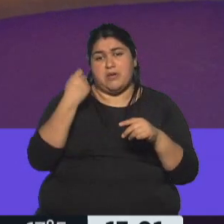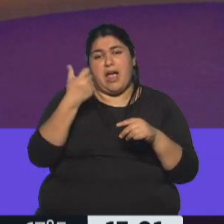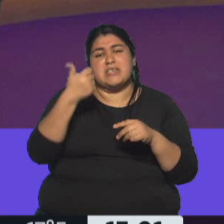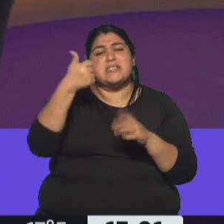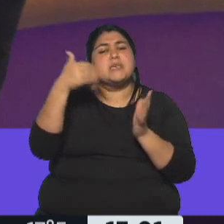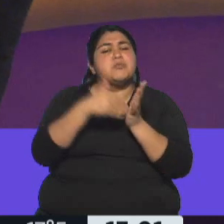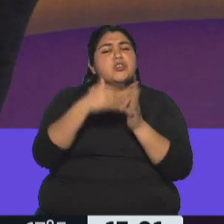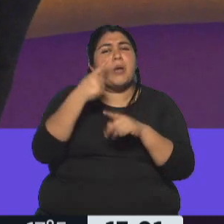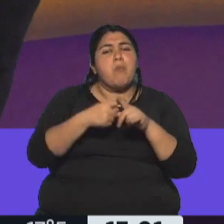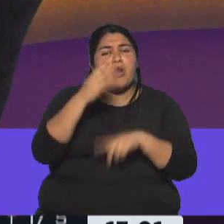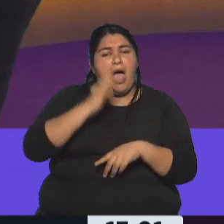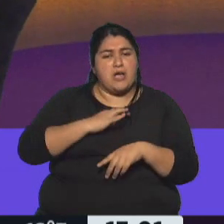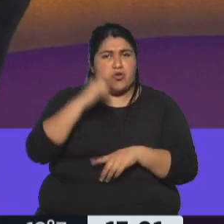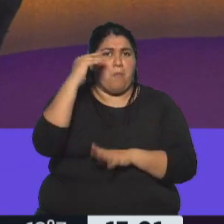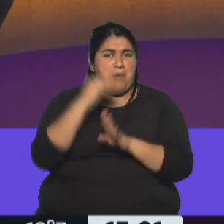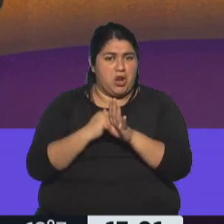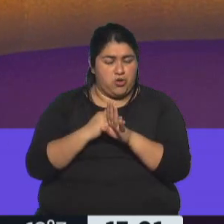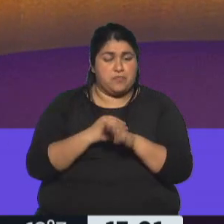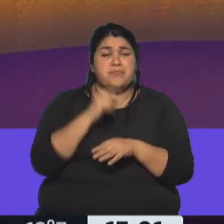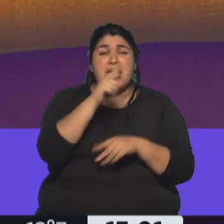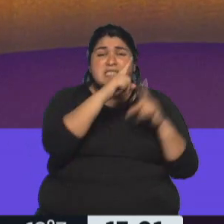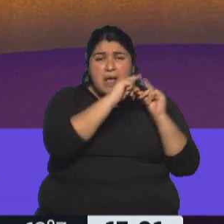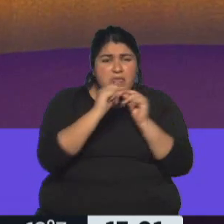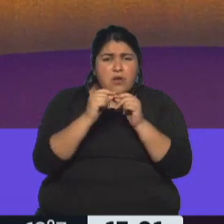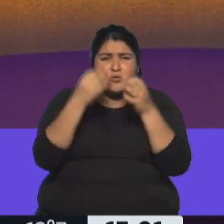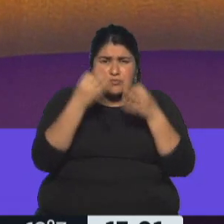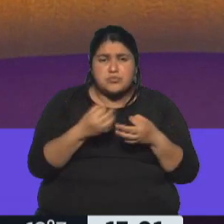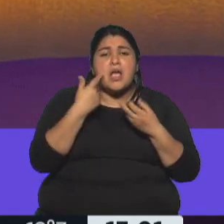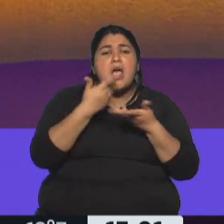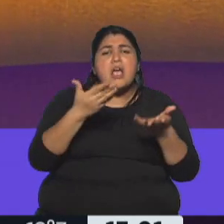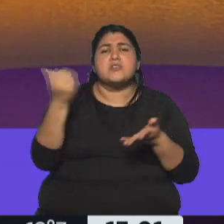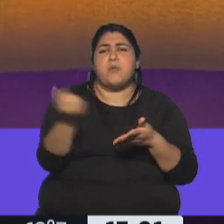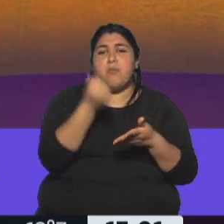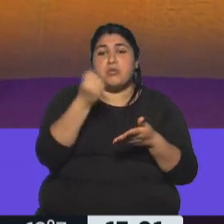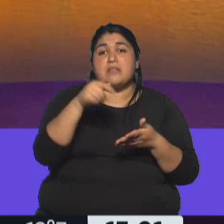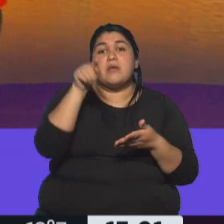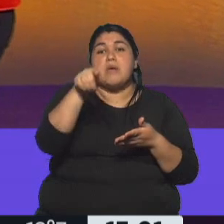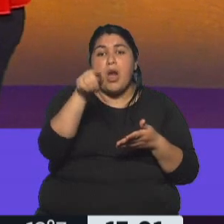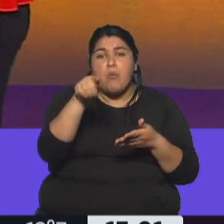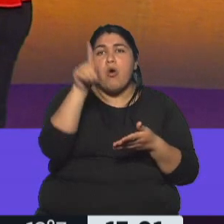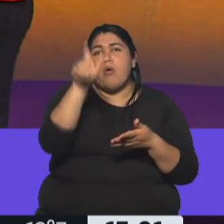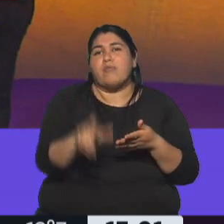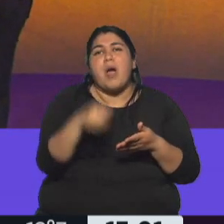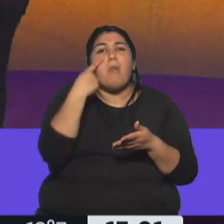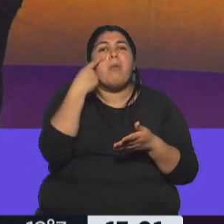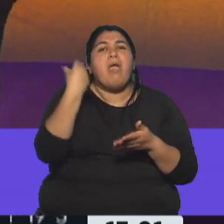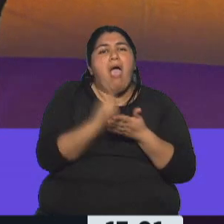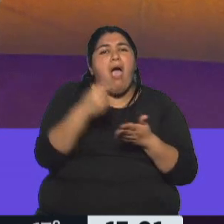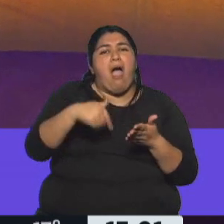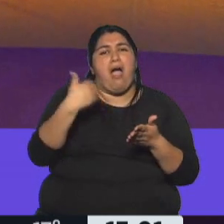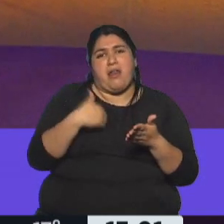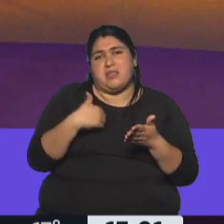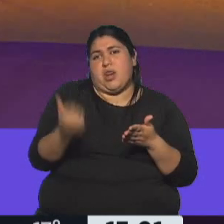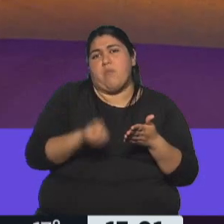de dólares por año menos. Estos son los datos de deuda que te importan a vos, como argentino, como argentina, que te deberían